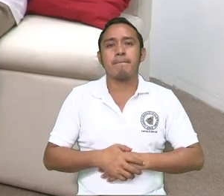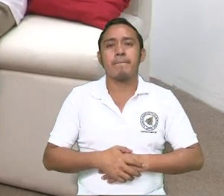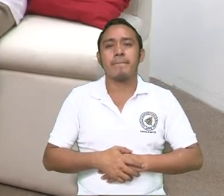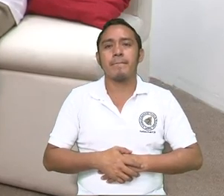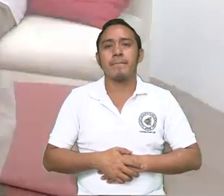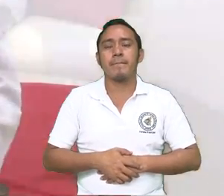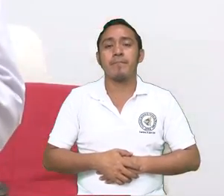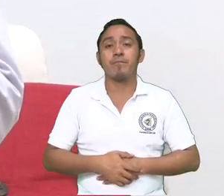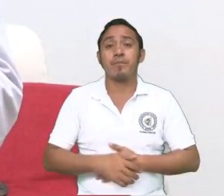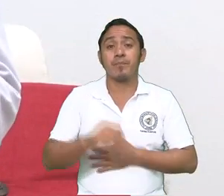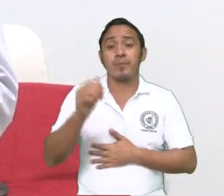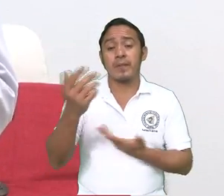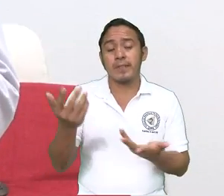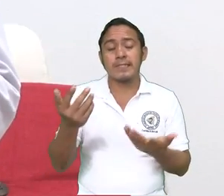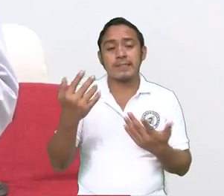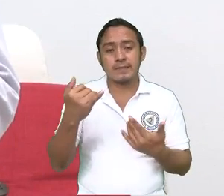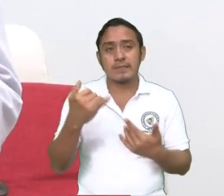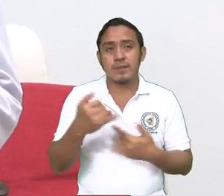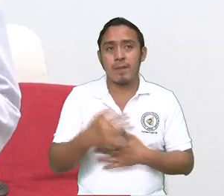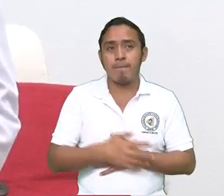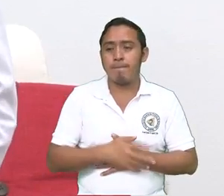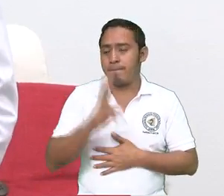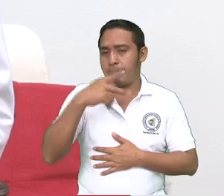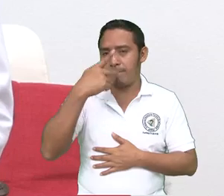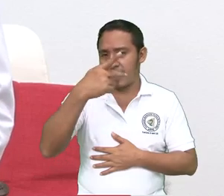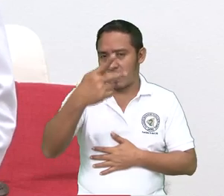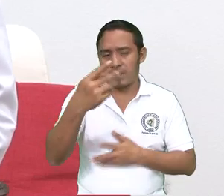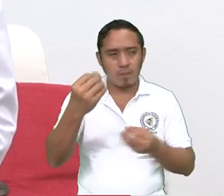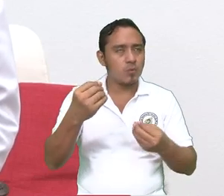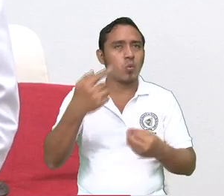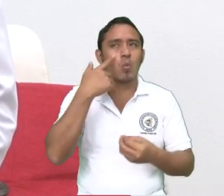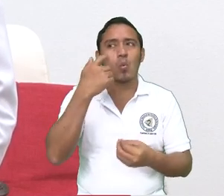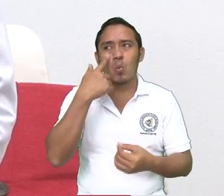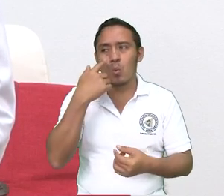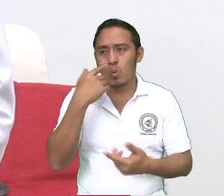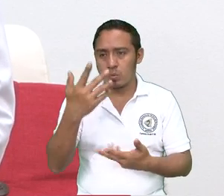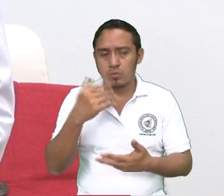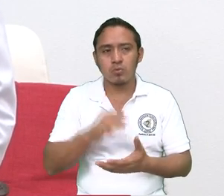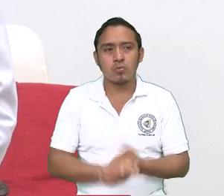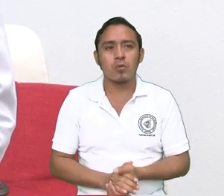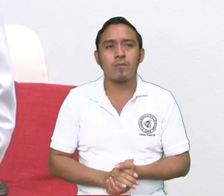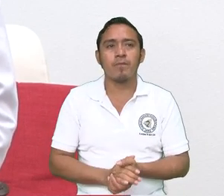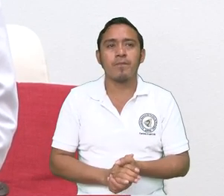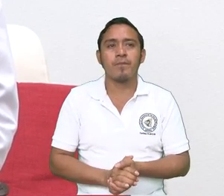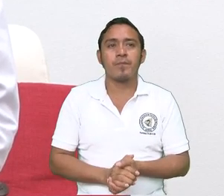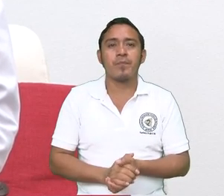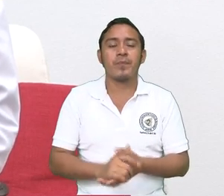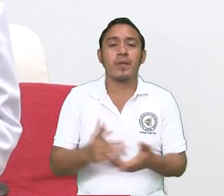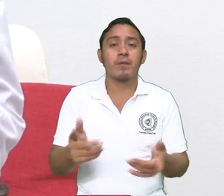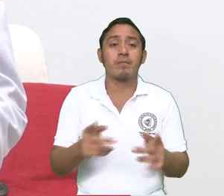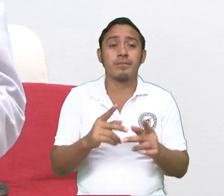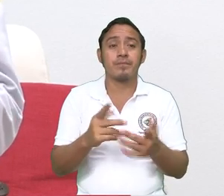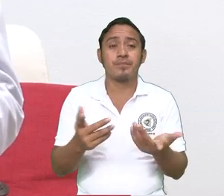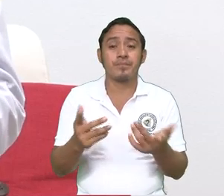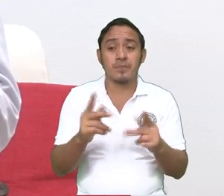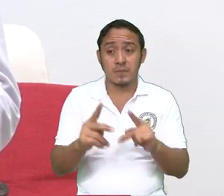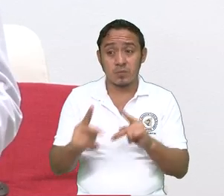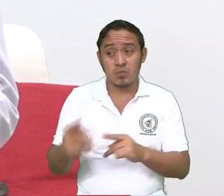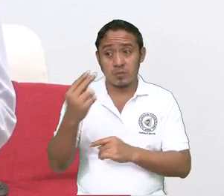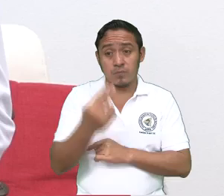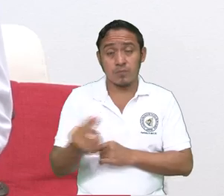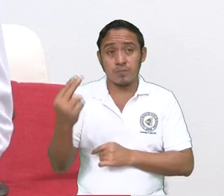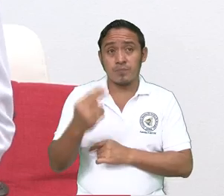realmente un término muy popular en la población en la gente si muchos